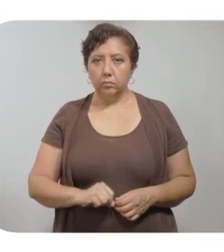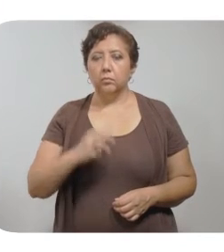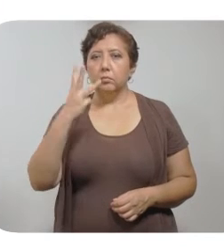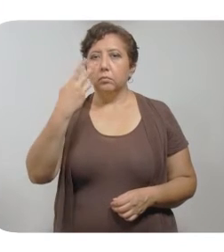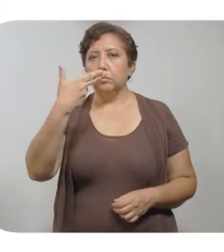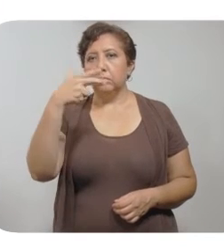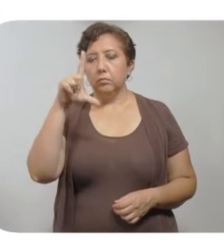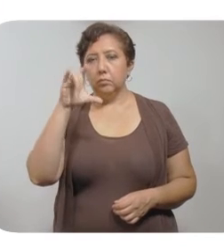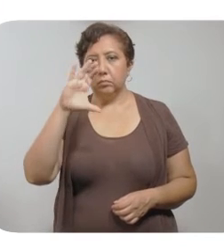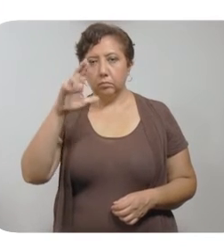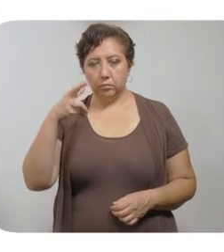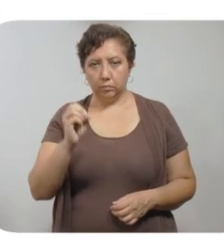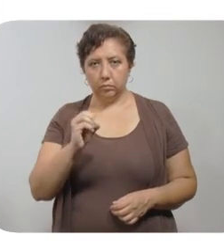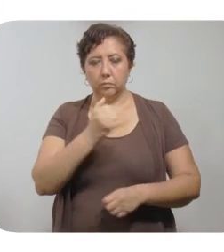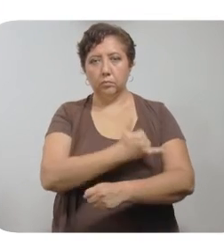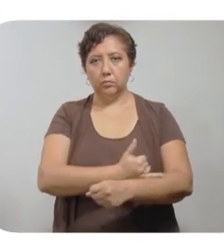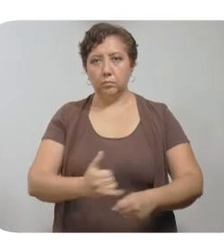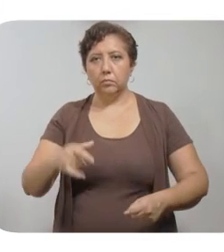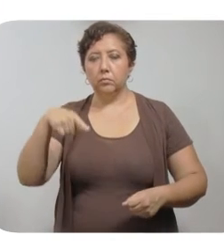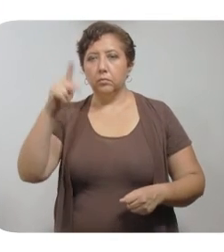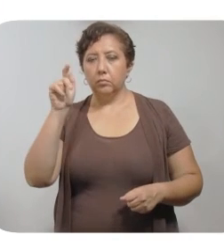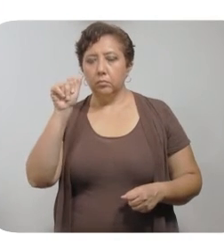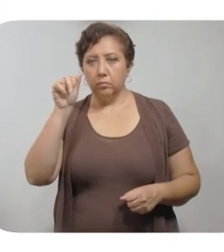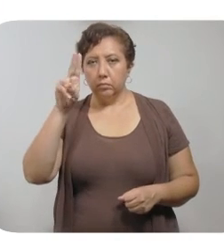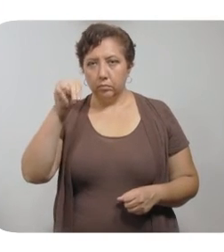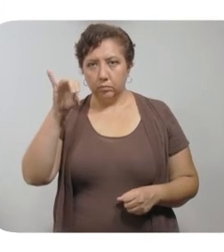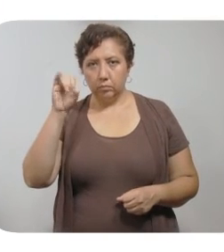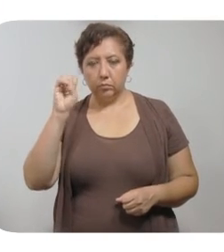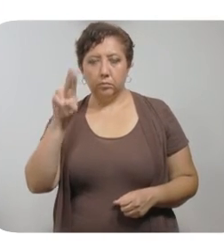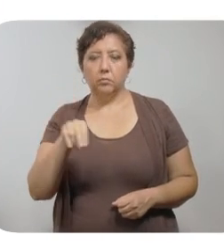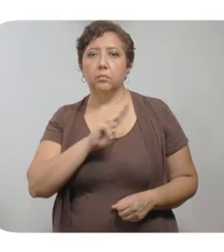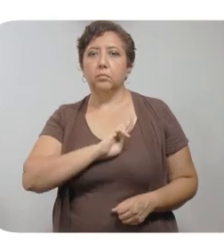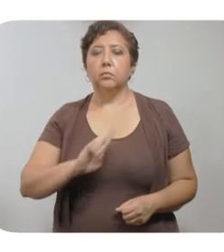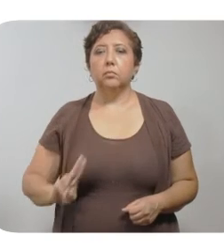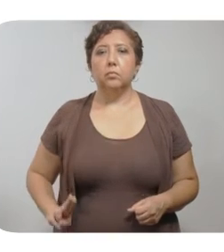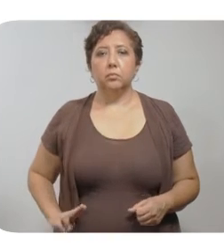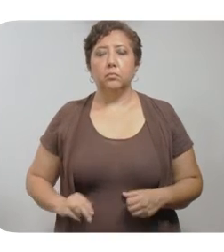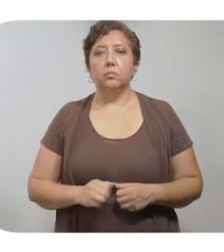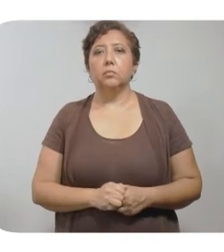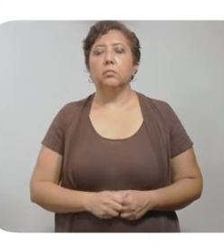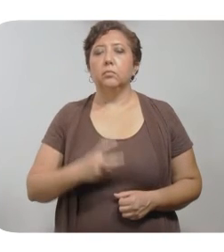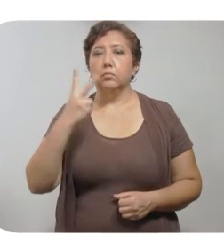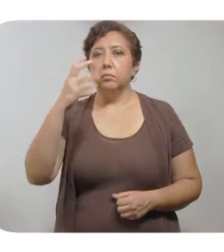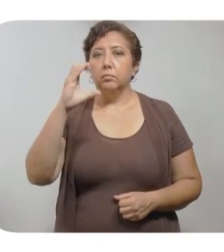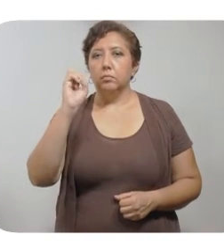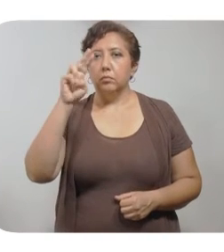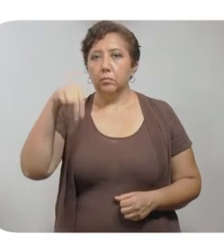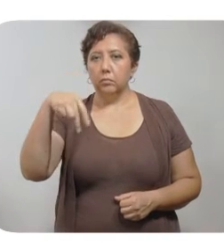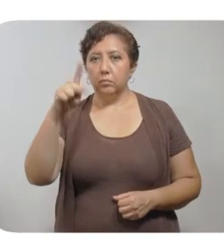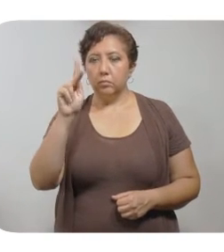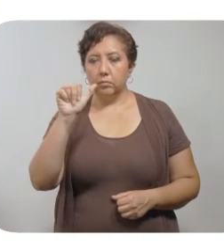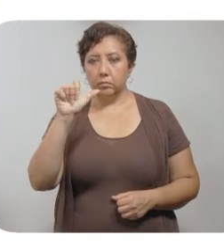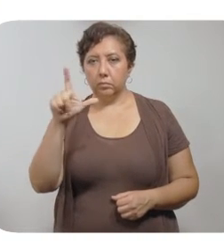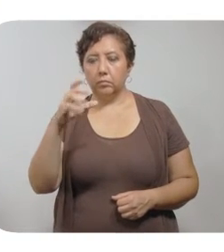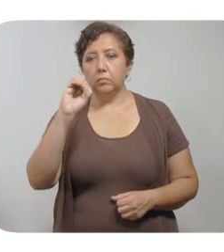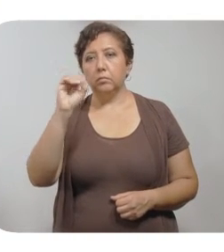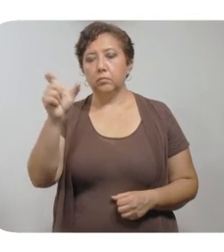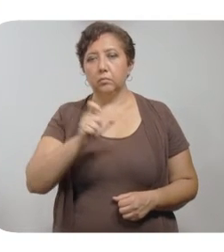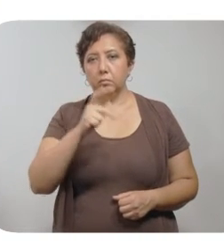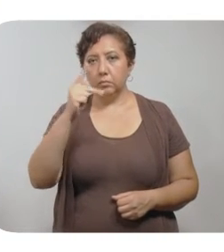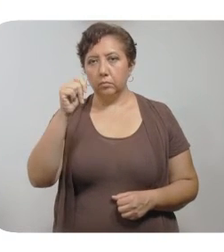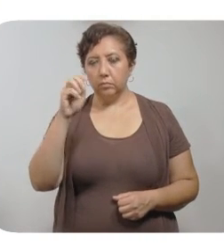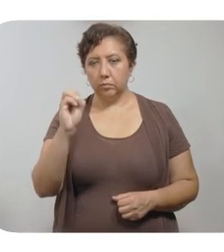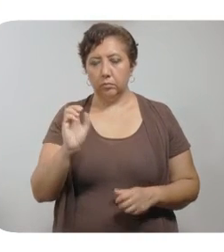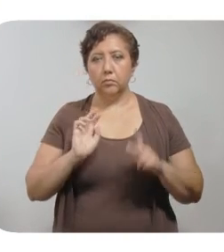en Jalachó, Junucmá, Izamal, Canacín, Maxcanú y Humán. 2 en Concal, Cuncunul, Oxcuzcap,